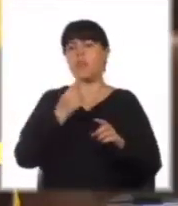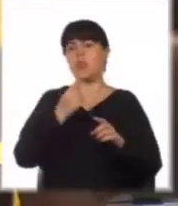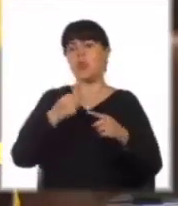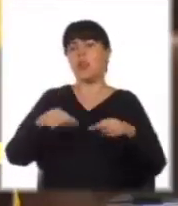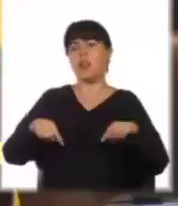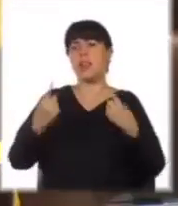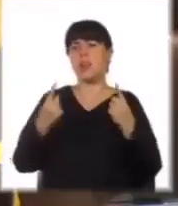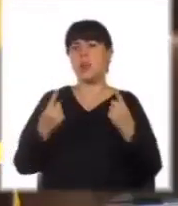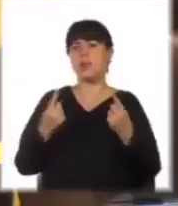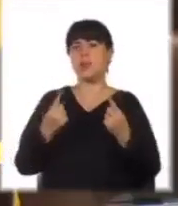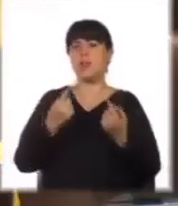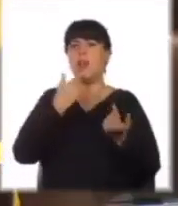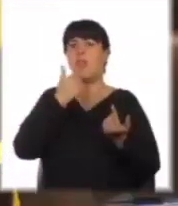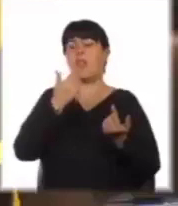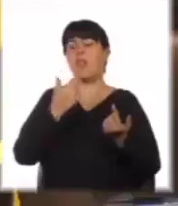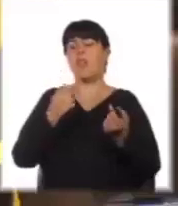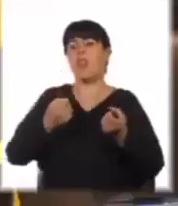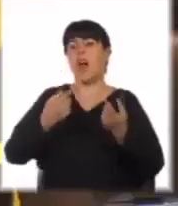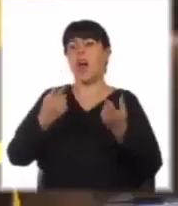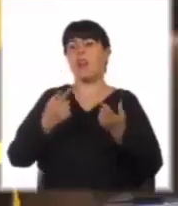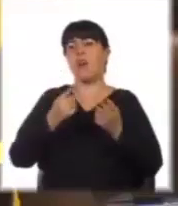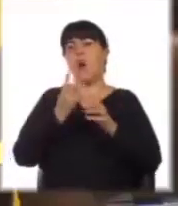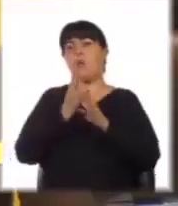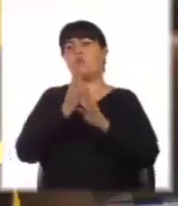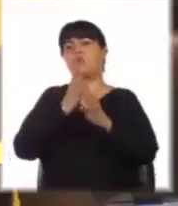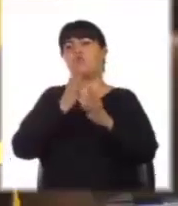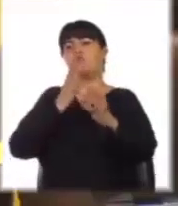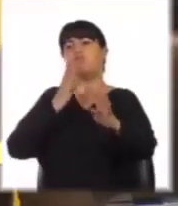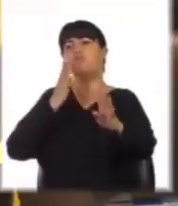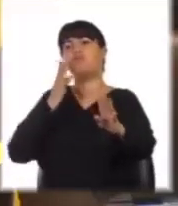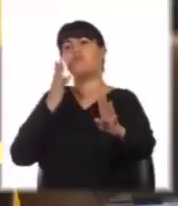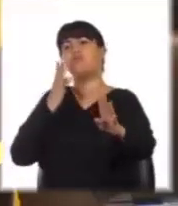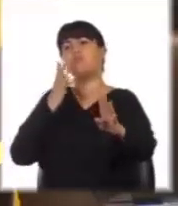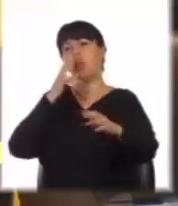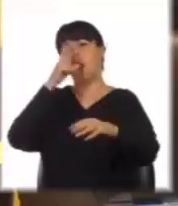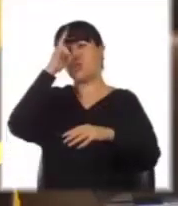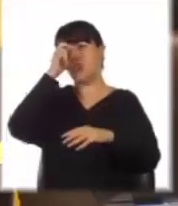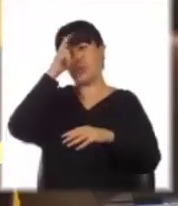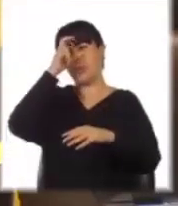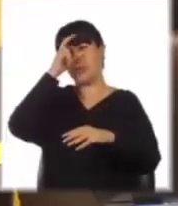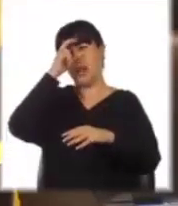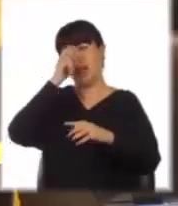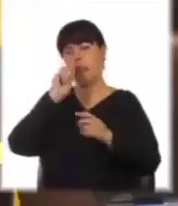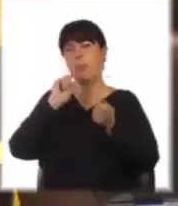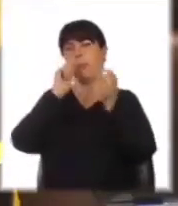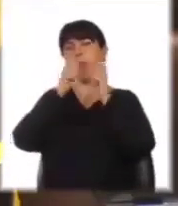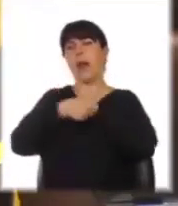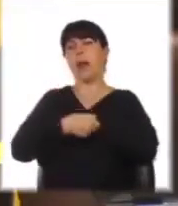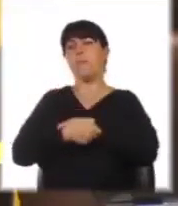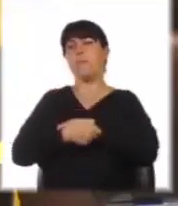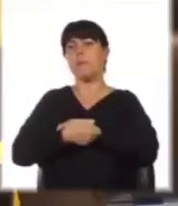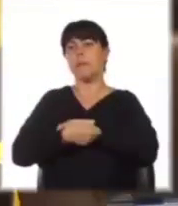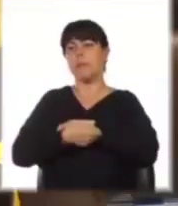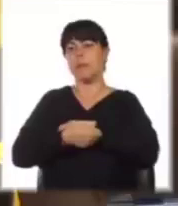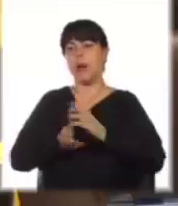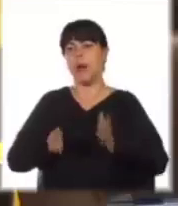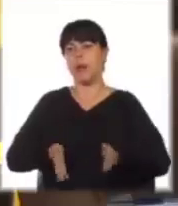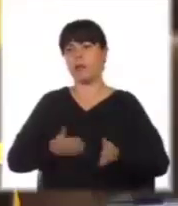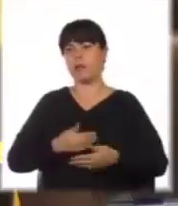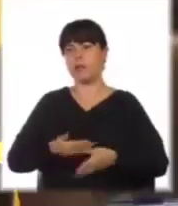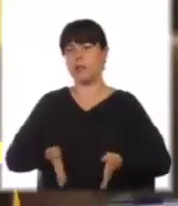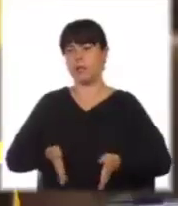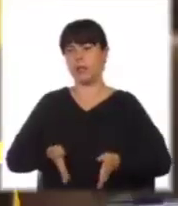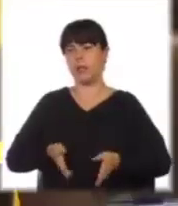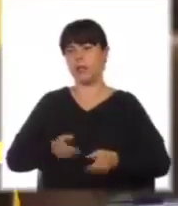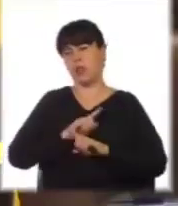debate, va a generar largas colas en los centros de asistencia para cambiarse de sexo. La ley reconoce